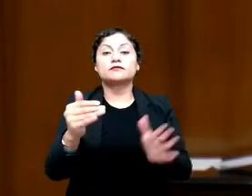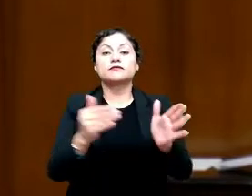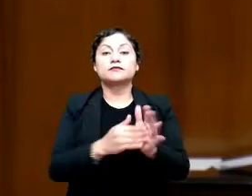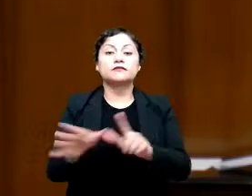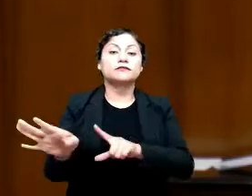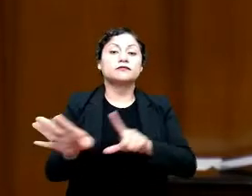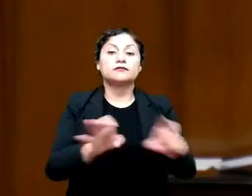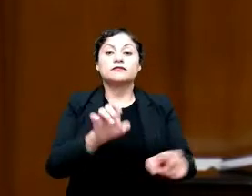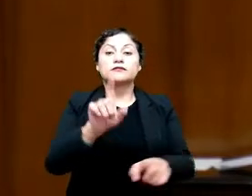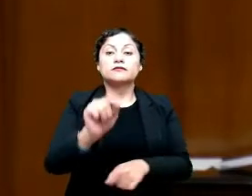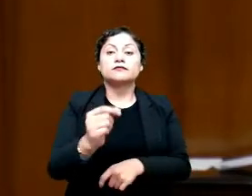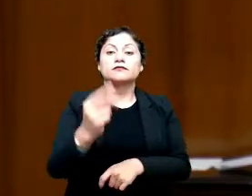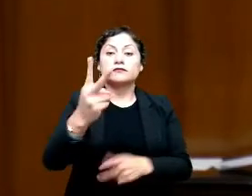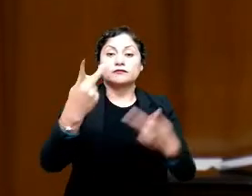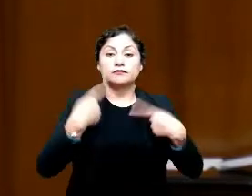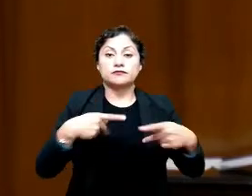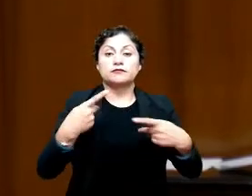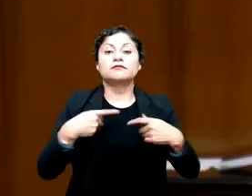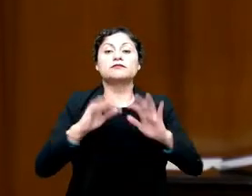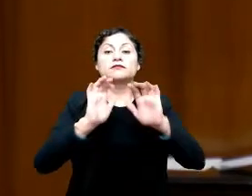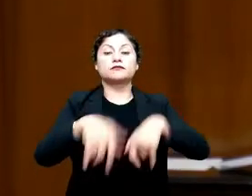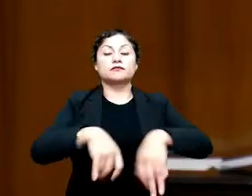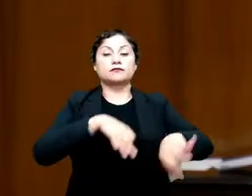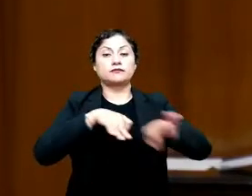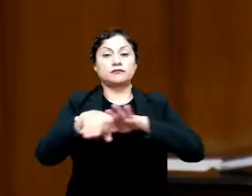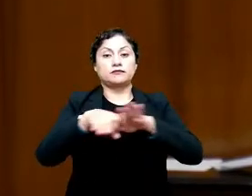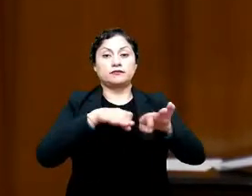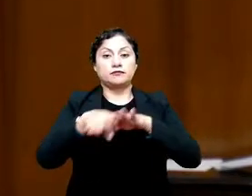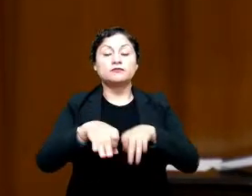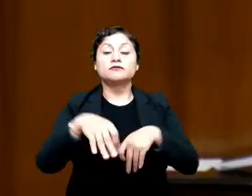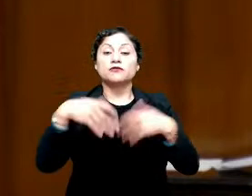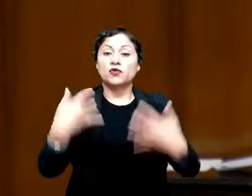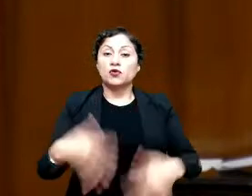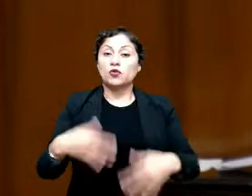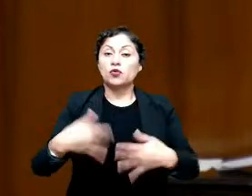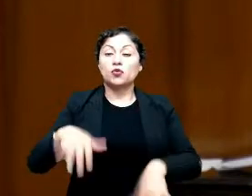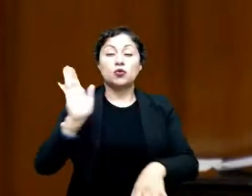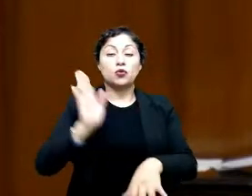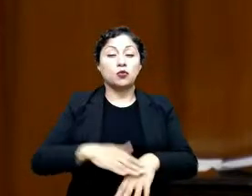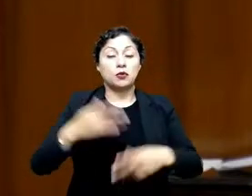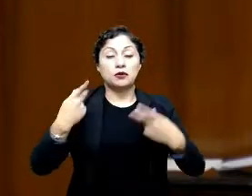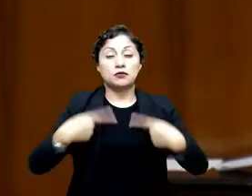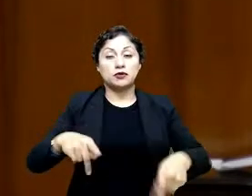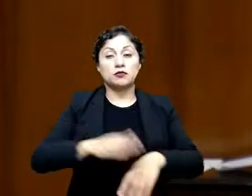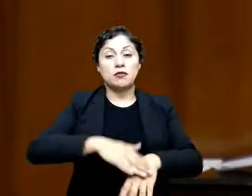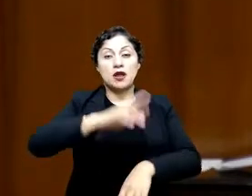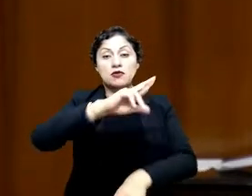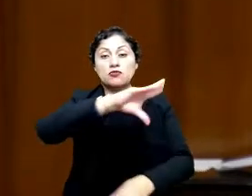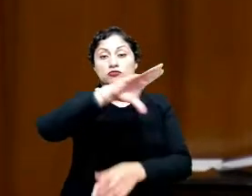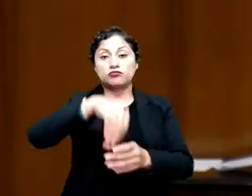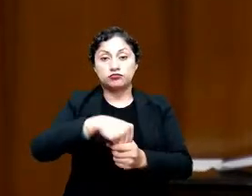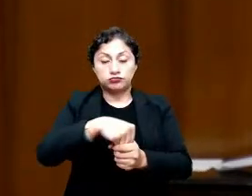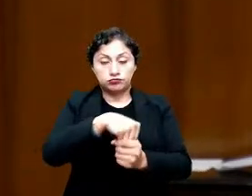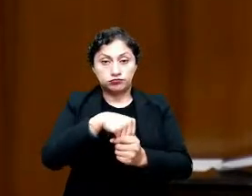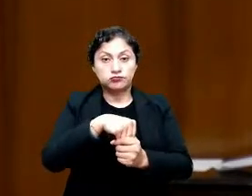7.770.772 personas con empleo. Es la entidad con la mayor población ocupada a nivel nacional. De esta representa